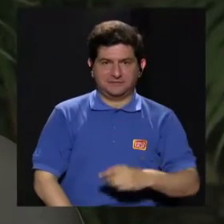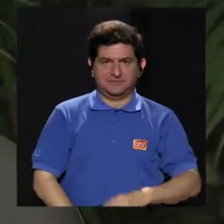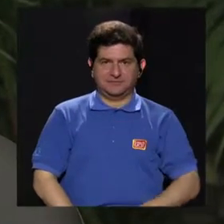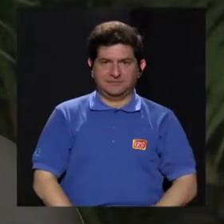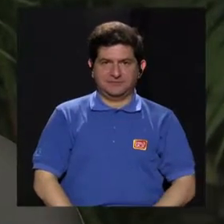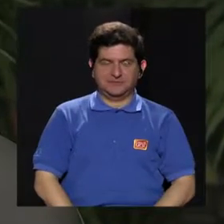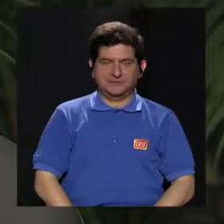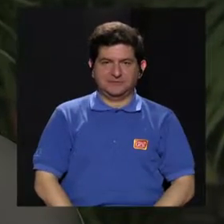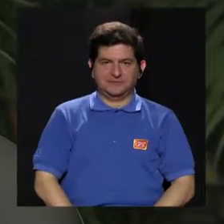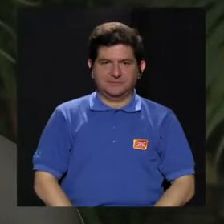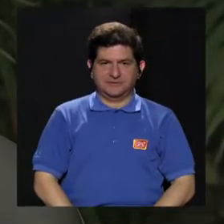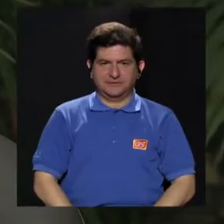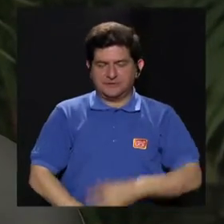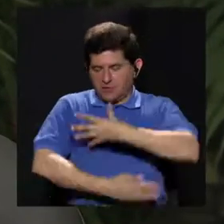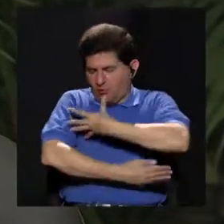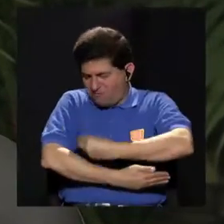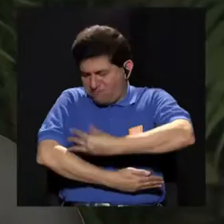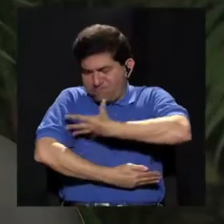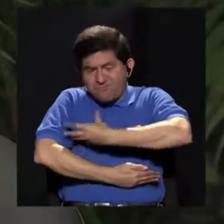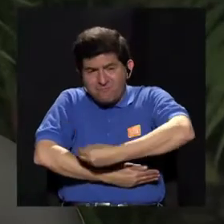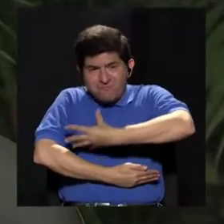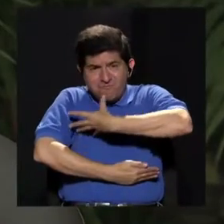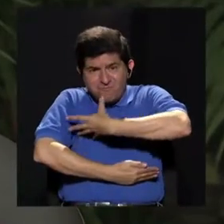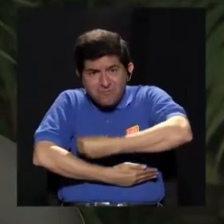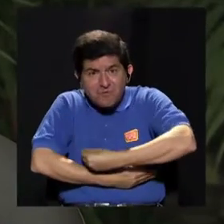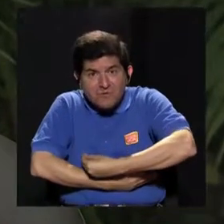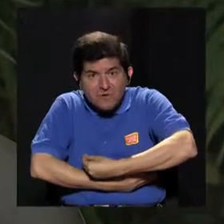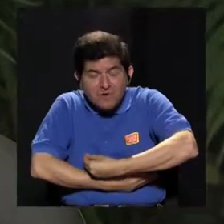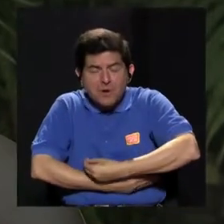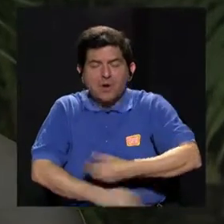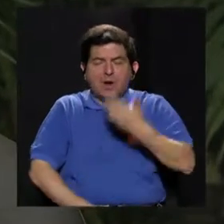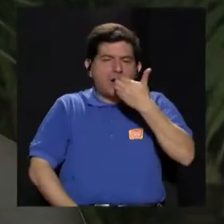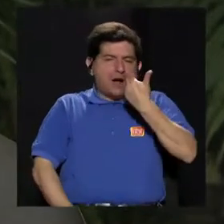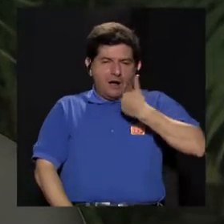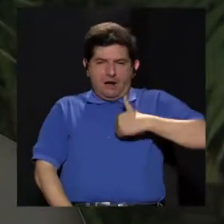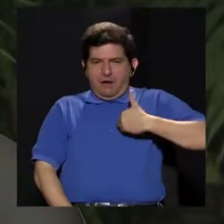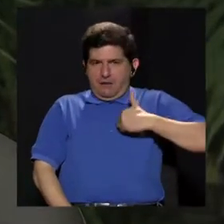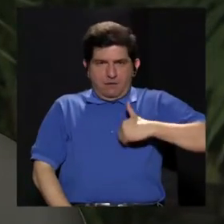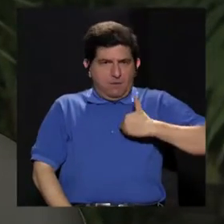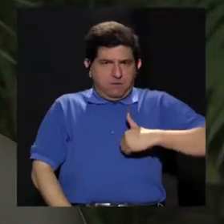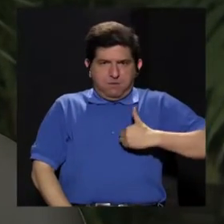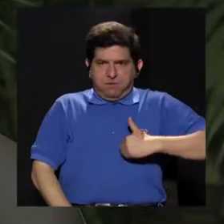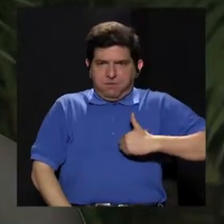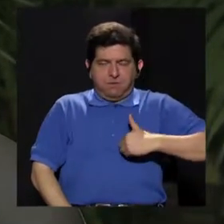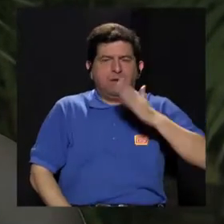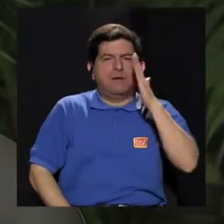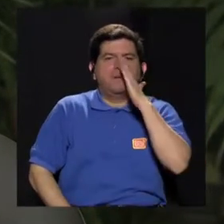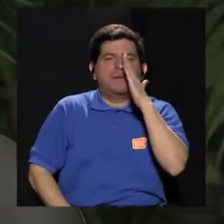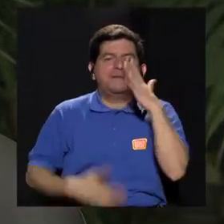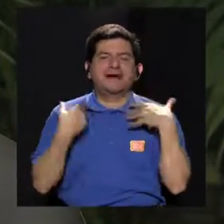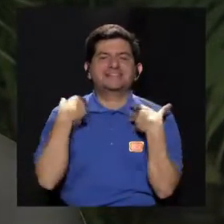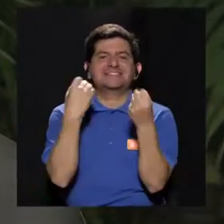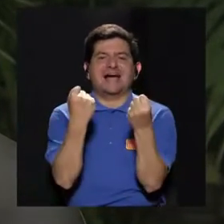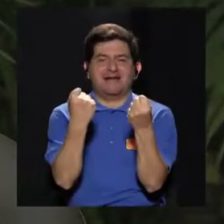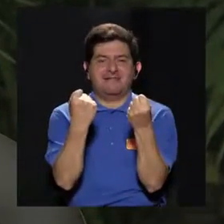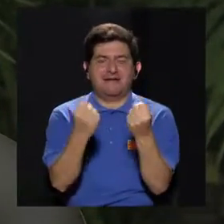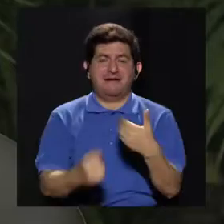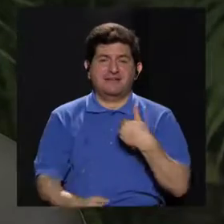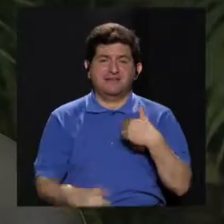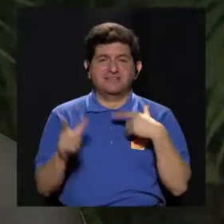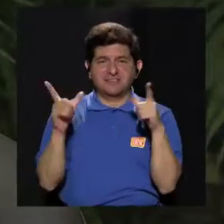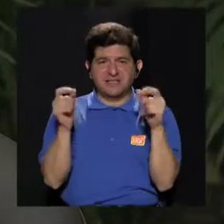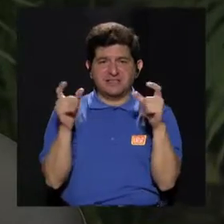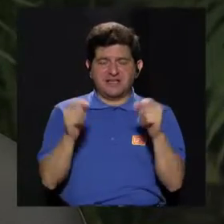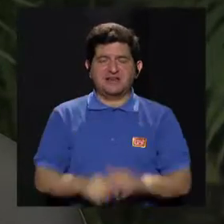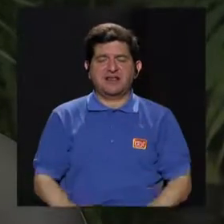entienda. La lactancia materna es un privilegio de la madre sana. Si la